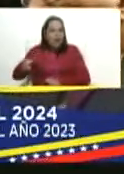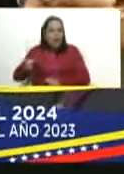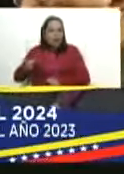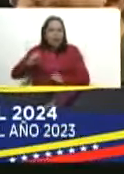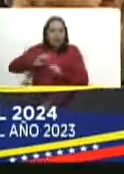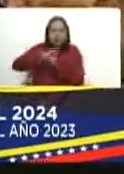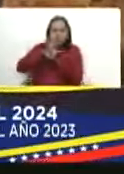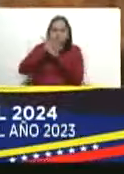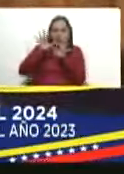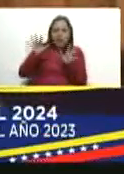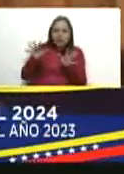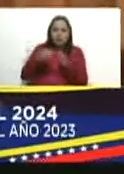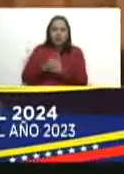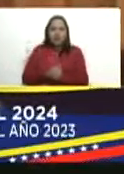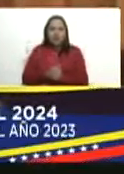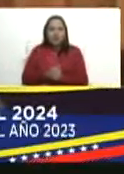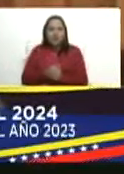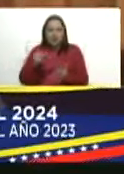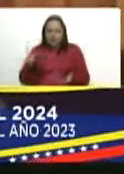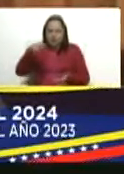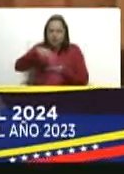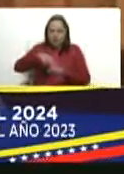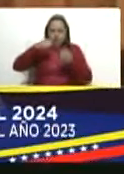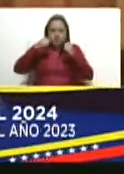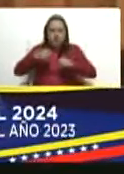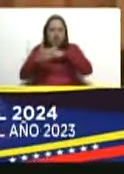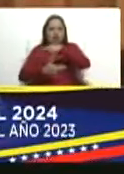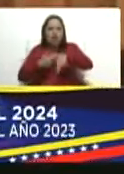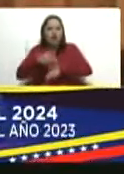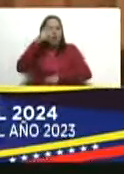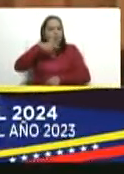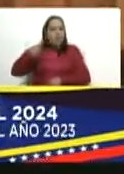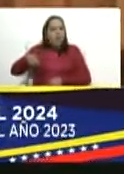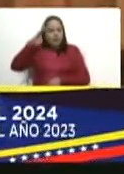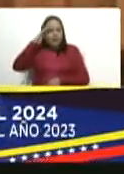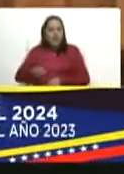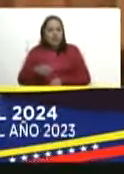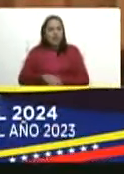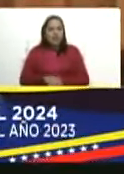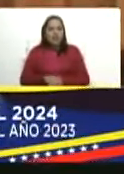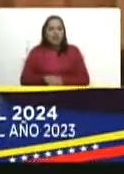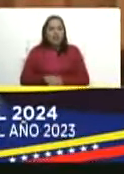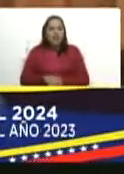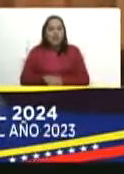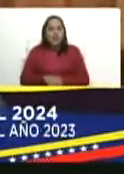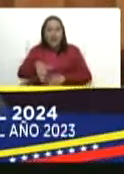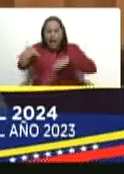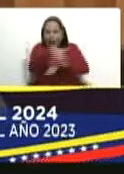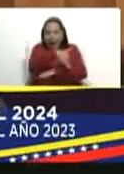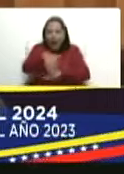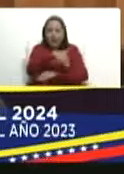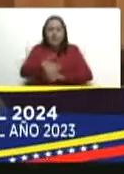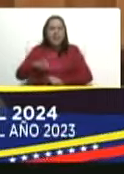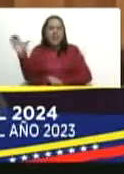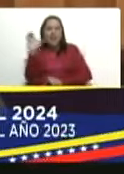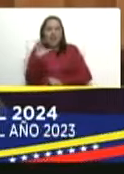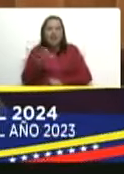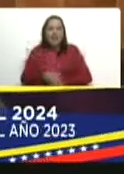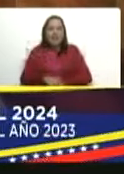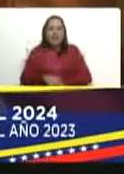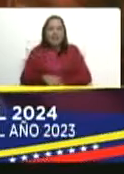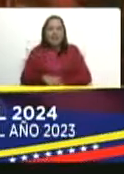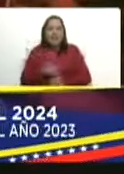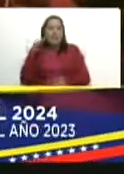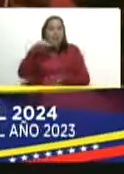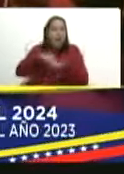amaneció en rebelión cívico-militar, rebelión popular, en las calles de Caracas, de Maracay,